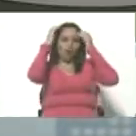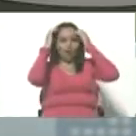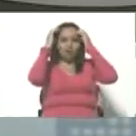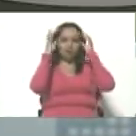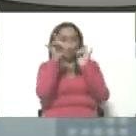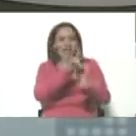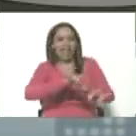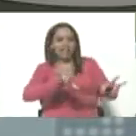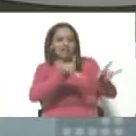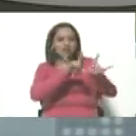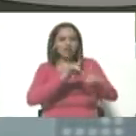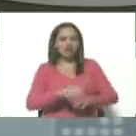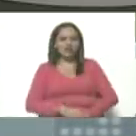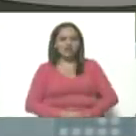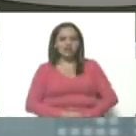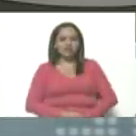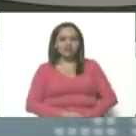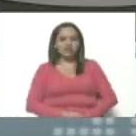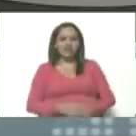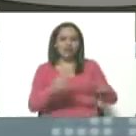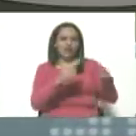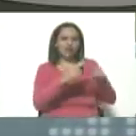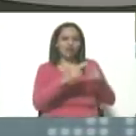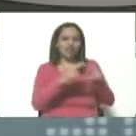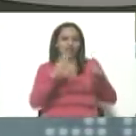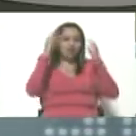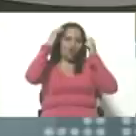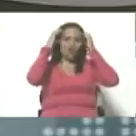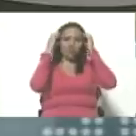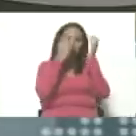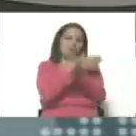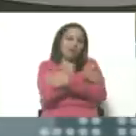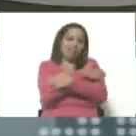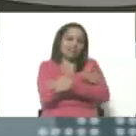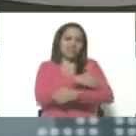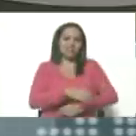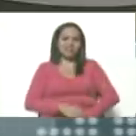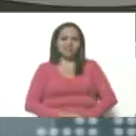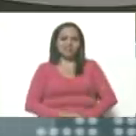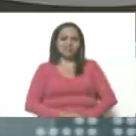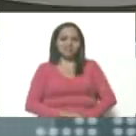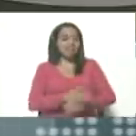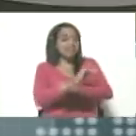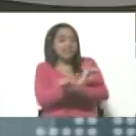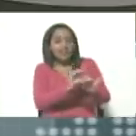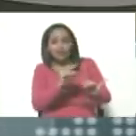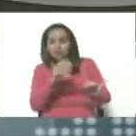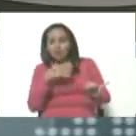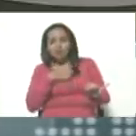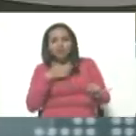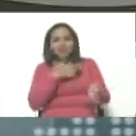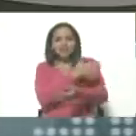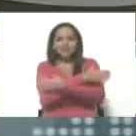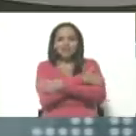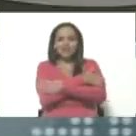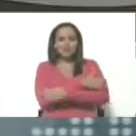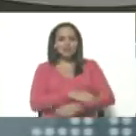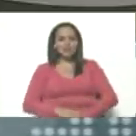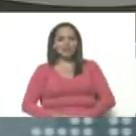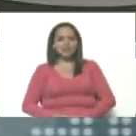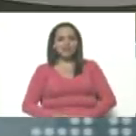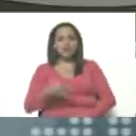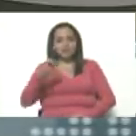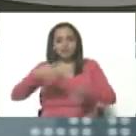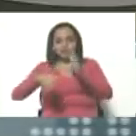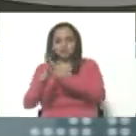Cuy. Lo conocen como el osito abrazador. Se acabaron los abrazos. Si usted llega a